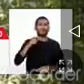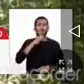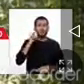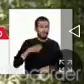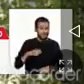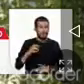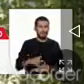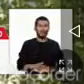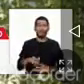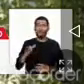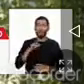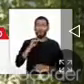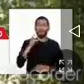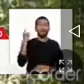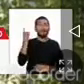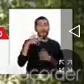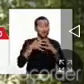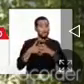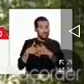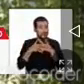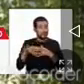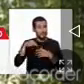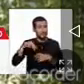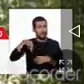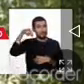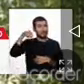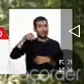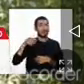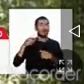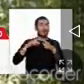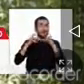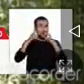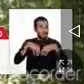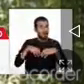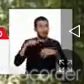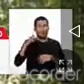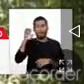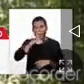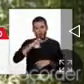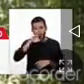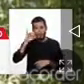Y también en Norteamérica, por el colapso de Norteamérica y en algunos bancos europeos,